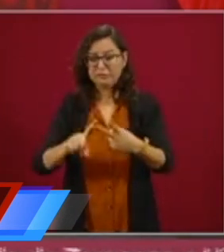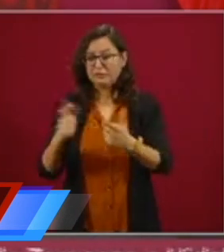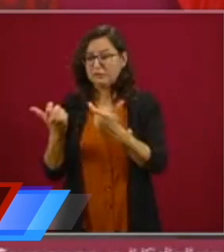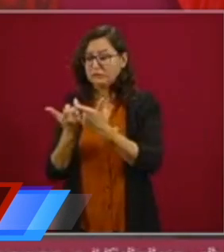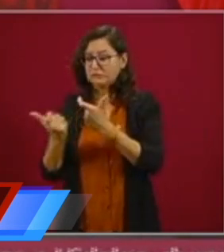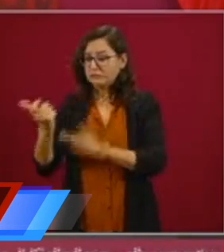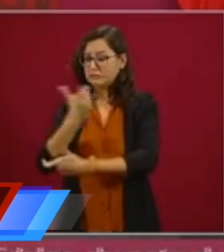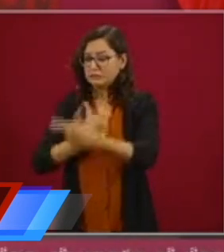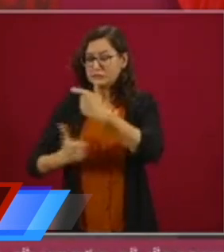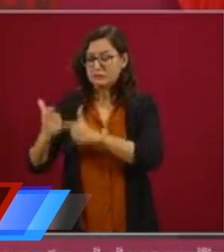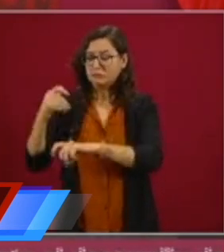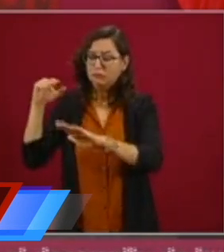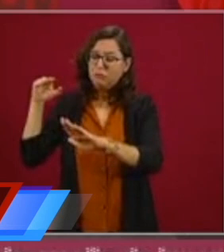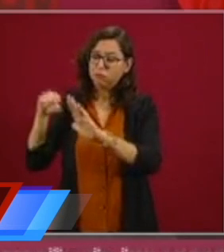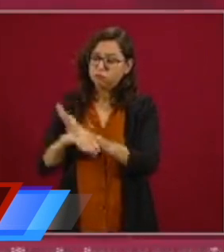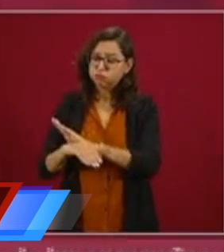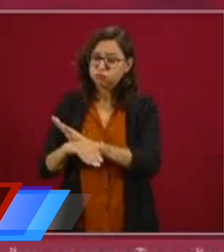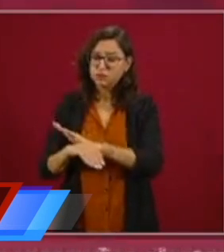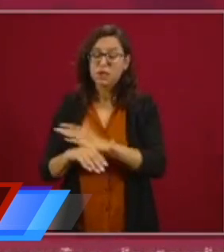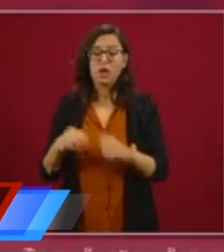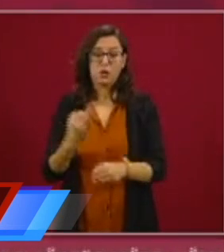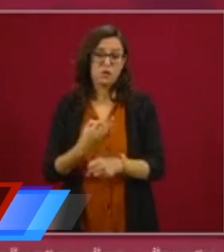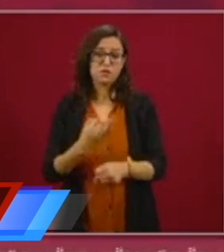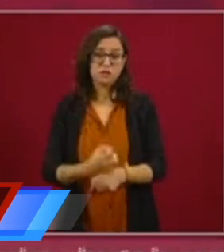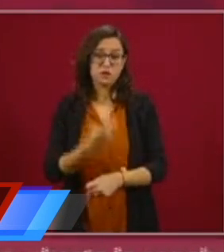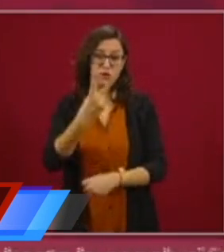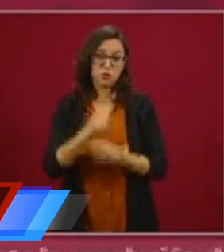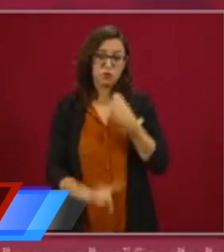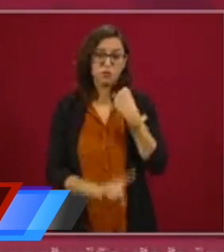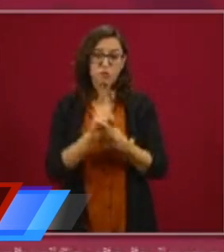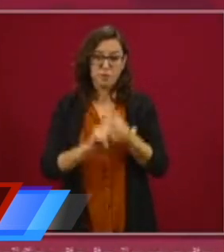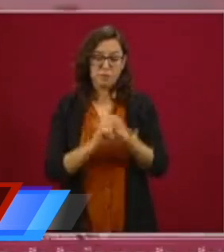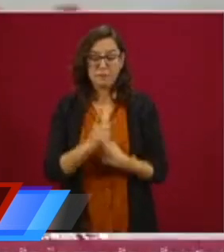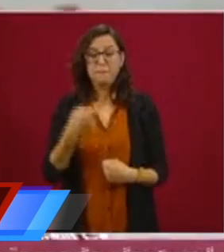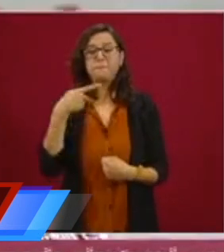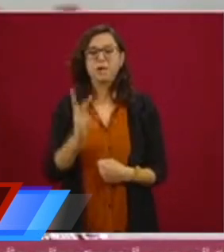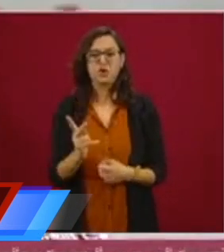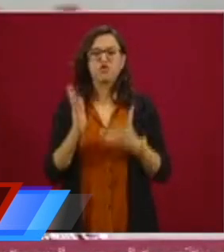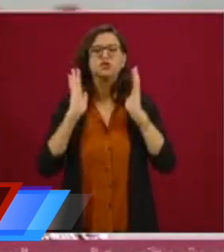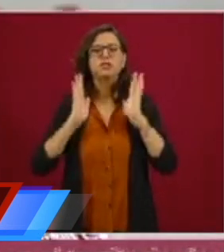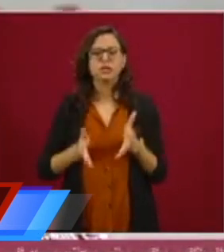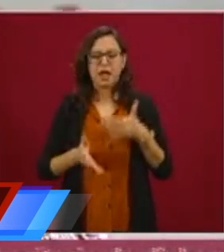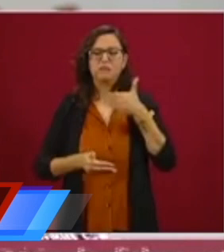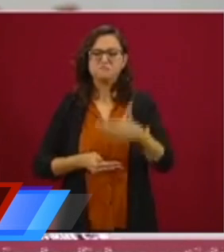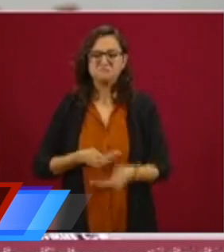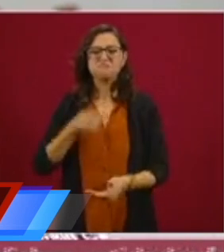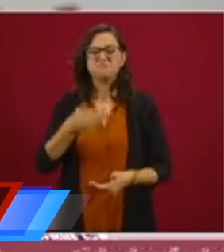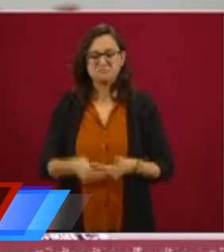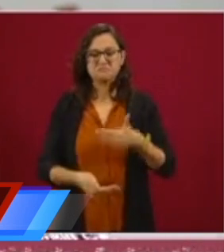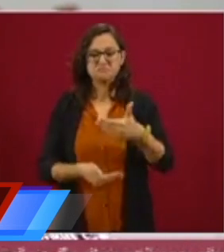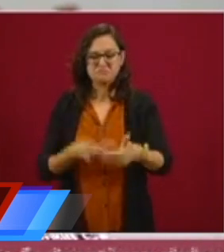que la epidemia del COVID-19 va a la baja. López Obrador dijo que hay señales, que la recuperación económica